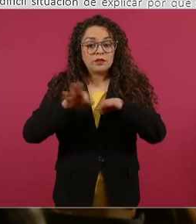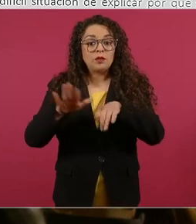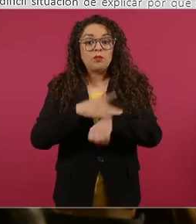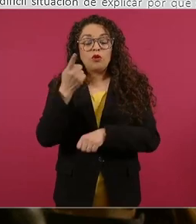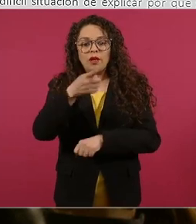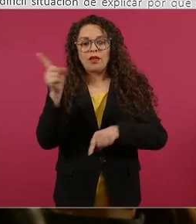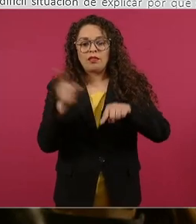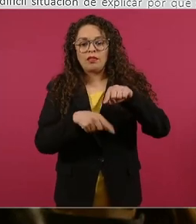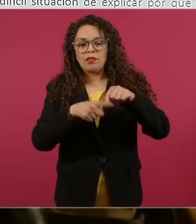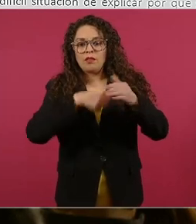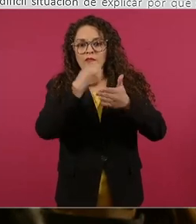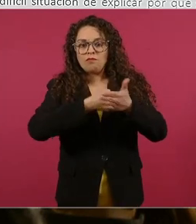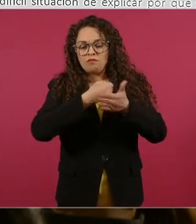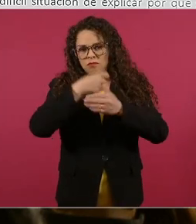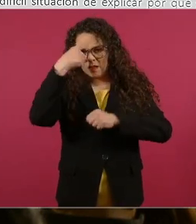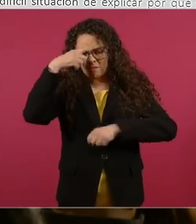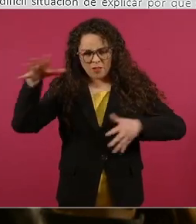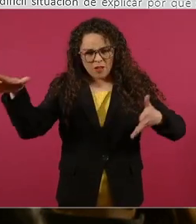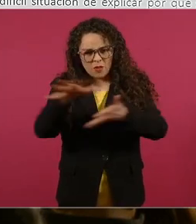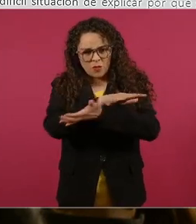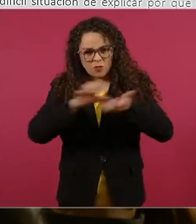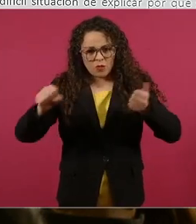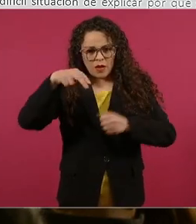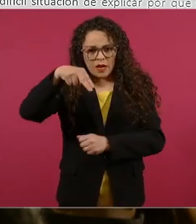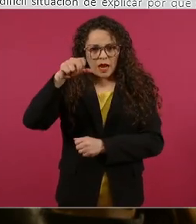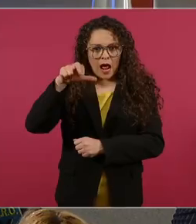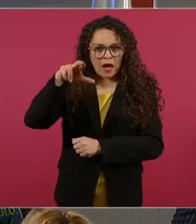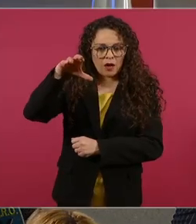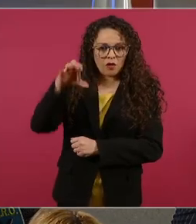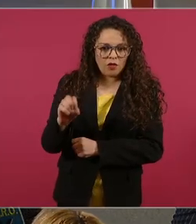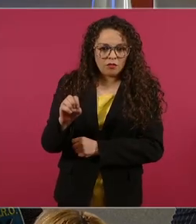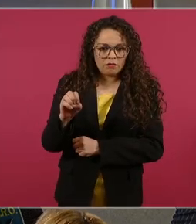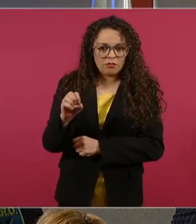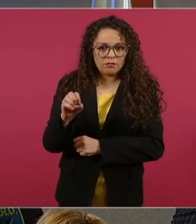narcotráfico. Todo esto dicho por él.